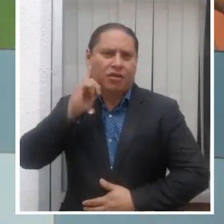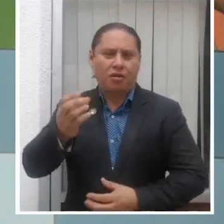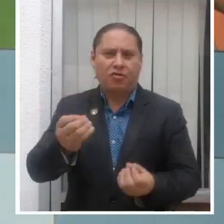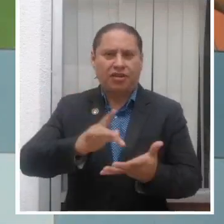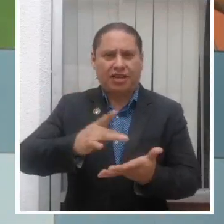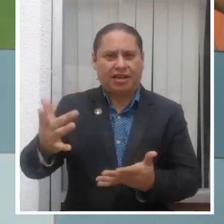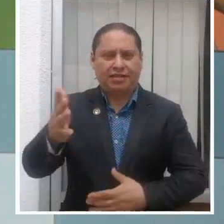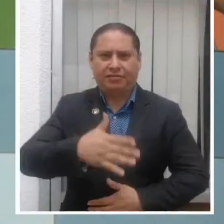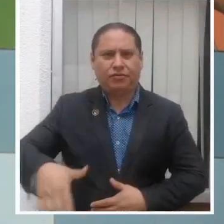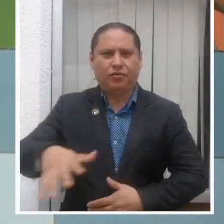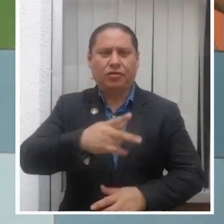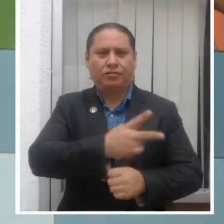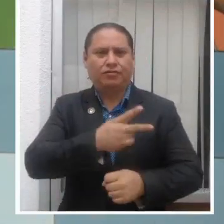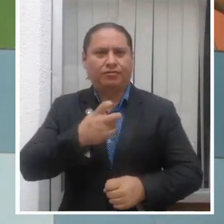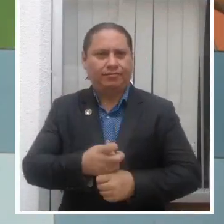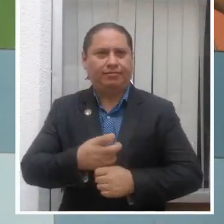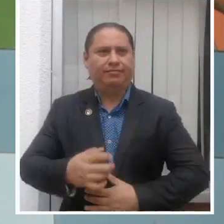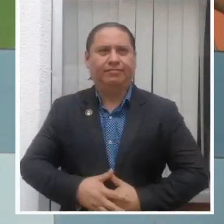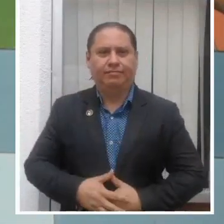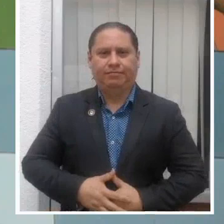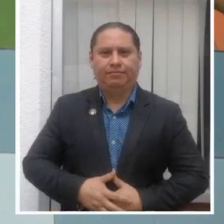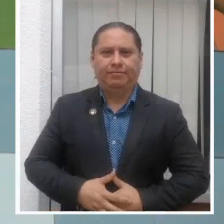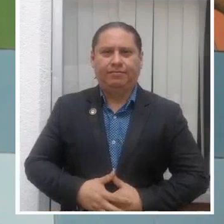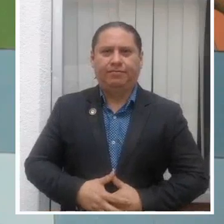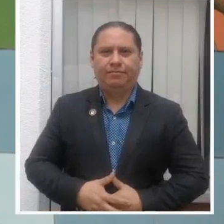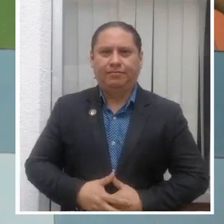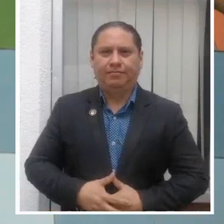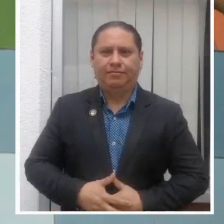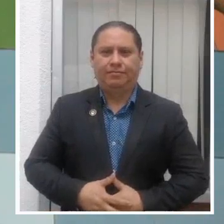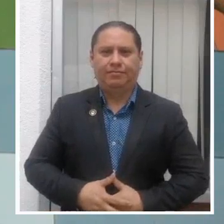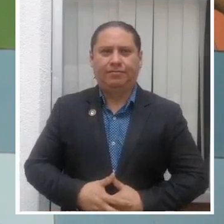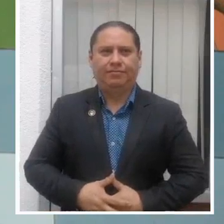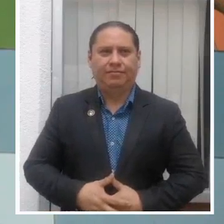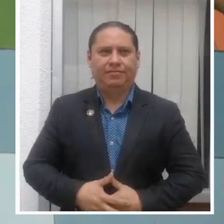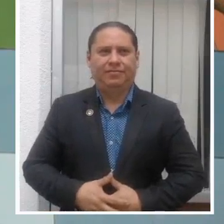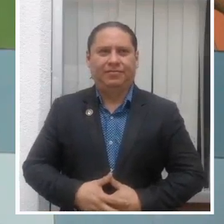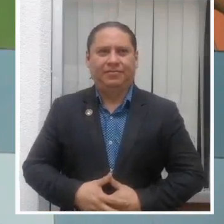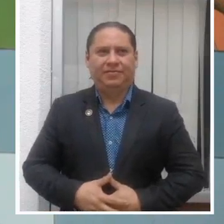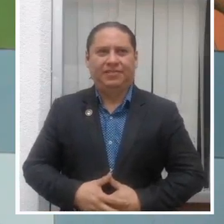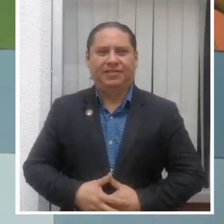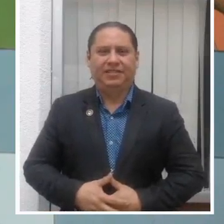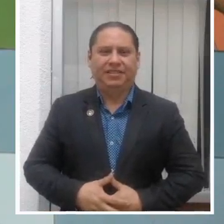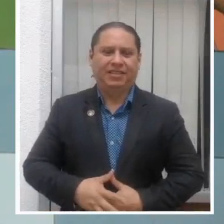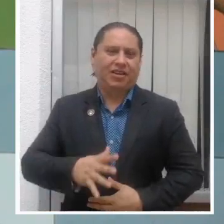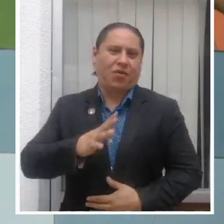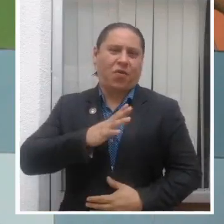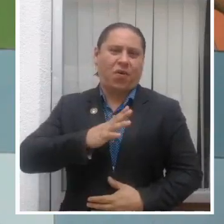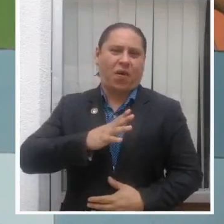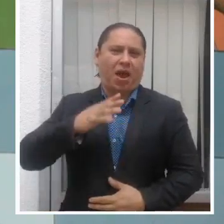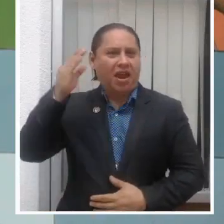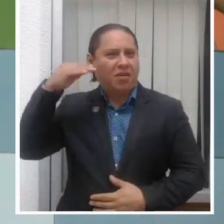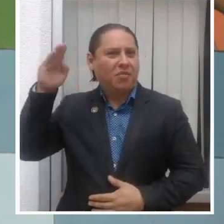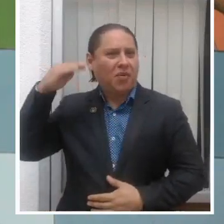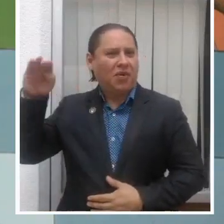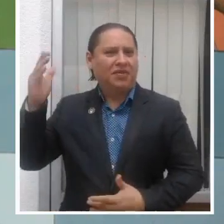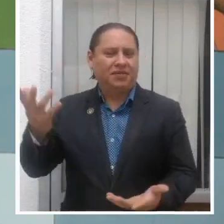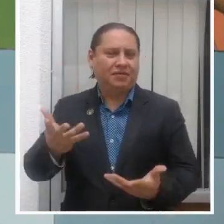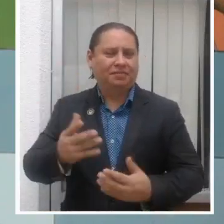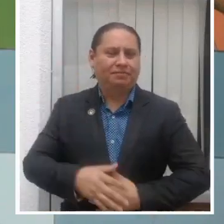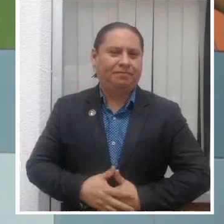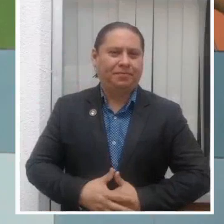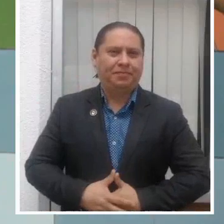por la invitación, fue un complot. Solo que no viene la música, diputado. ¿No le